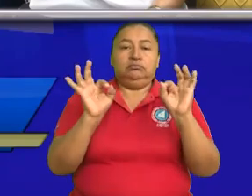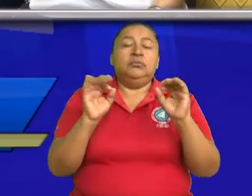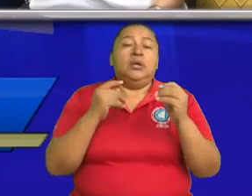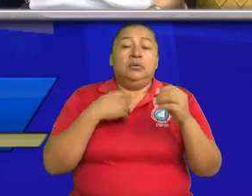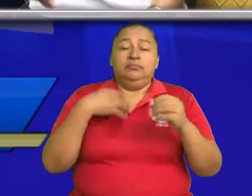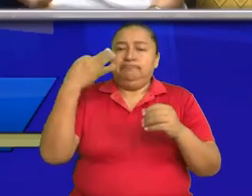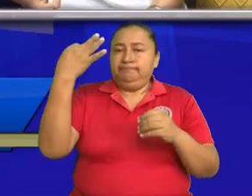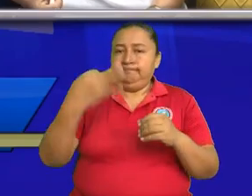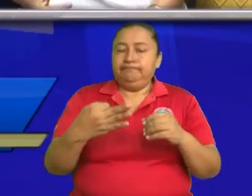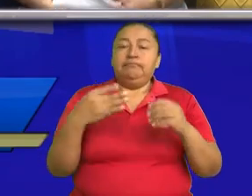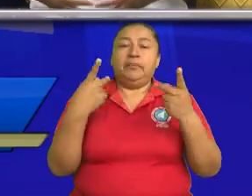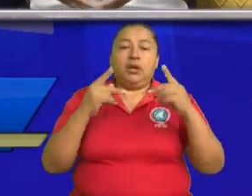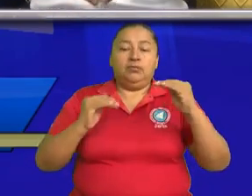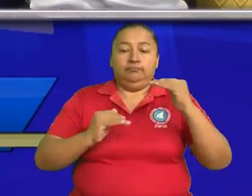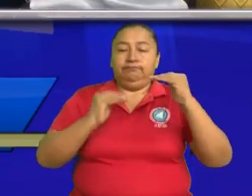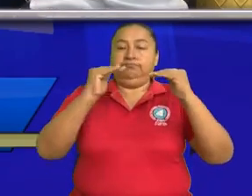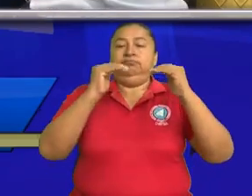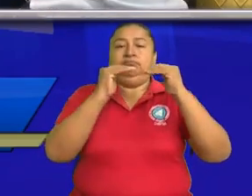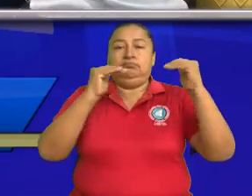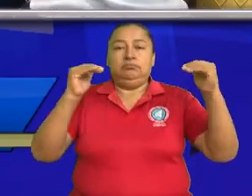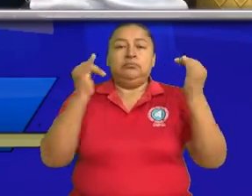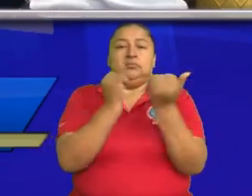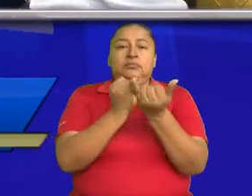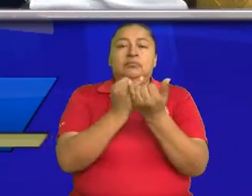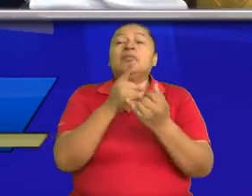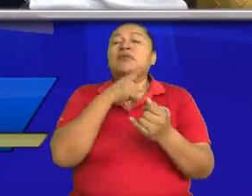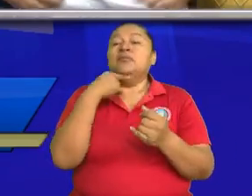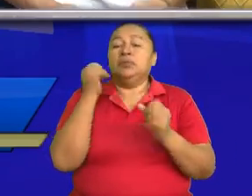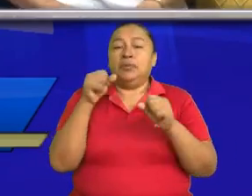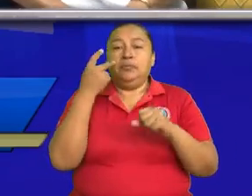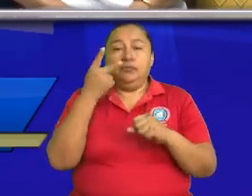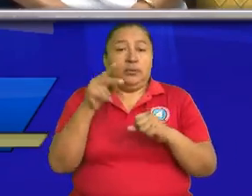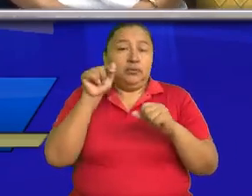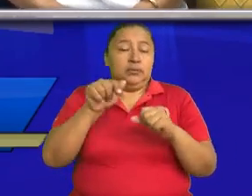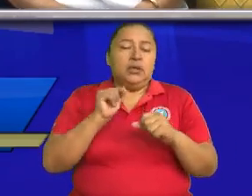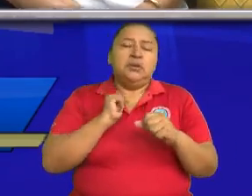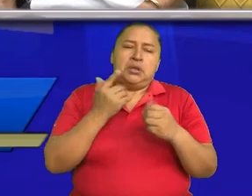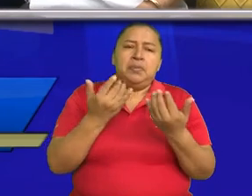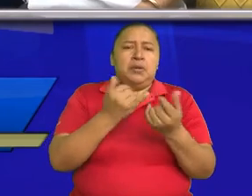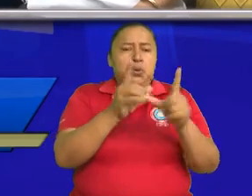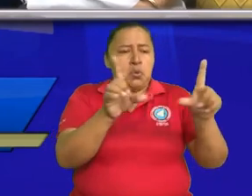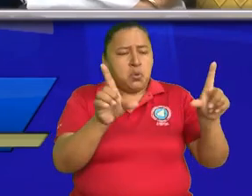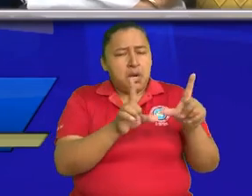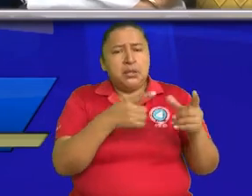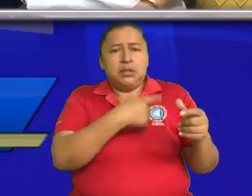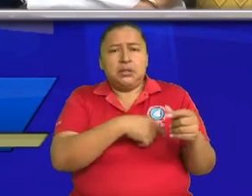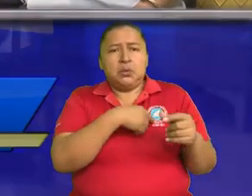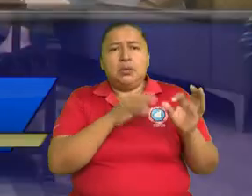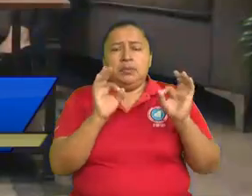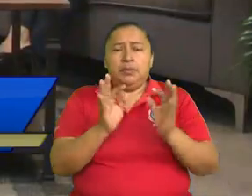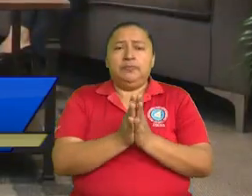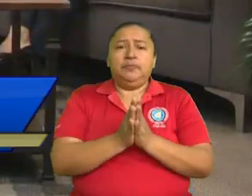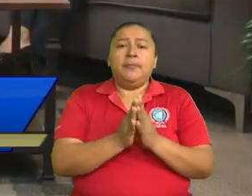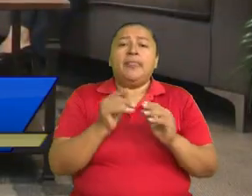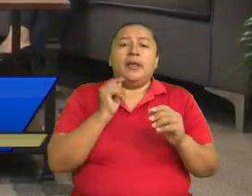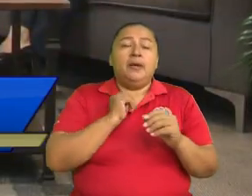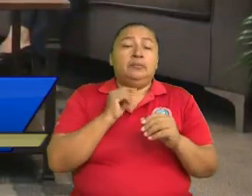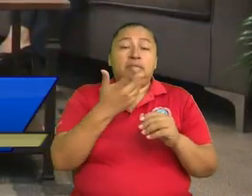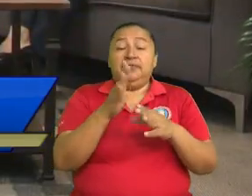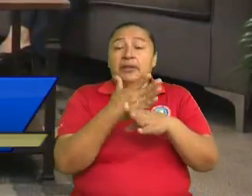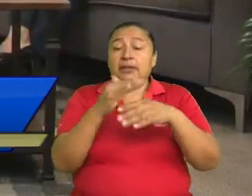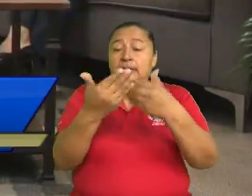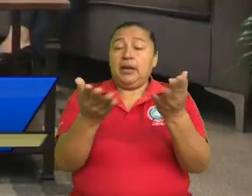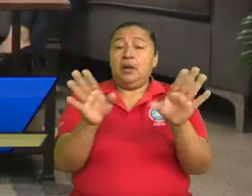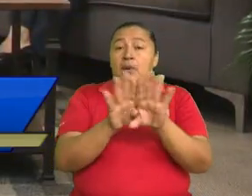equidad, es una realidad. Entonces, y dignificando esos ambientes escolares, por ejemplo. Más de 28 mil ambientes escolares